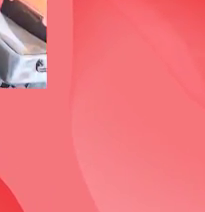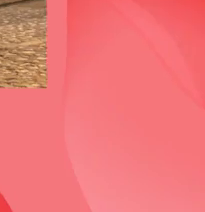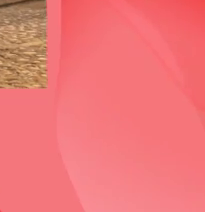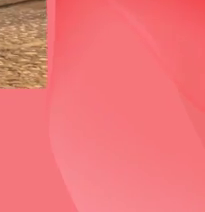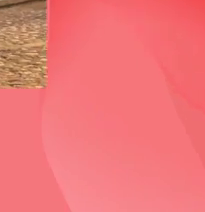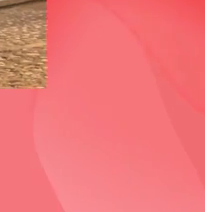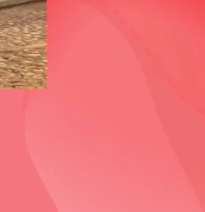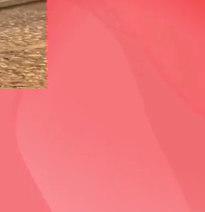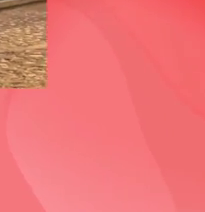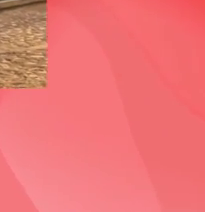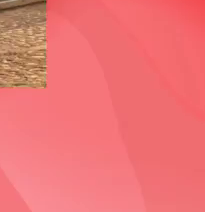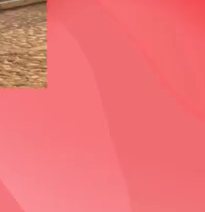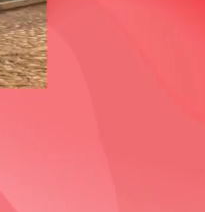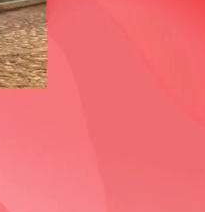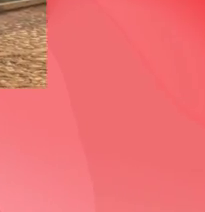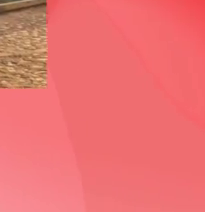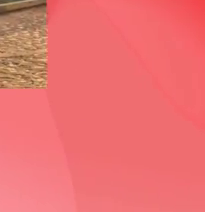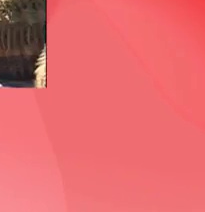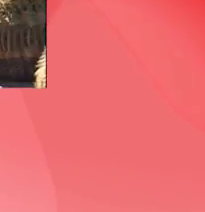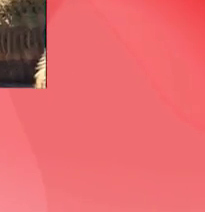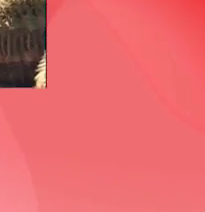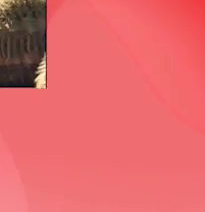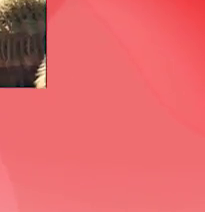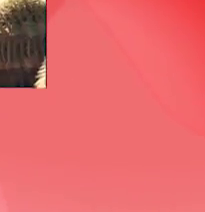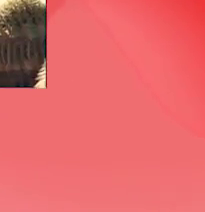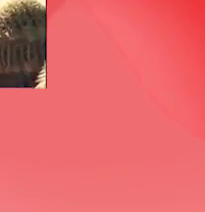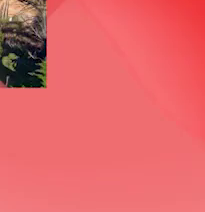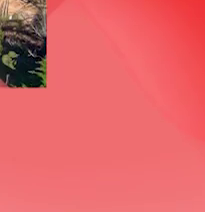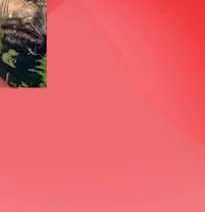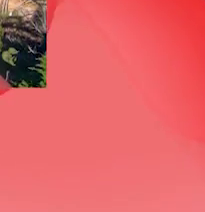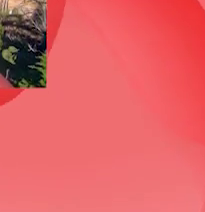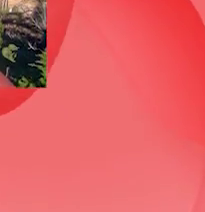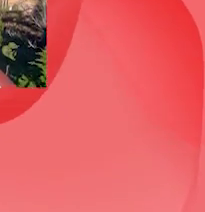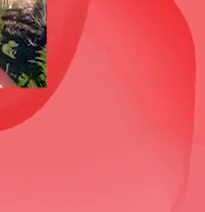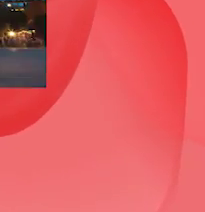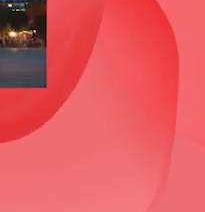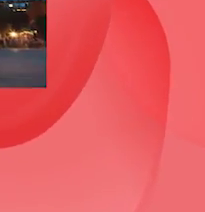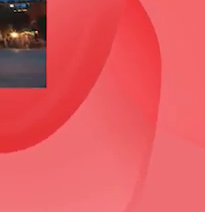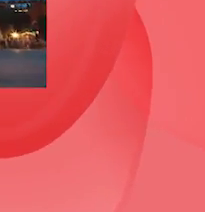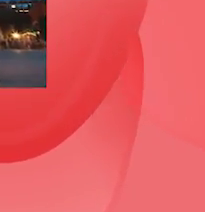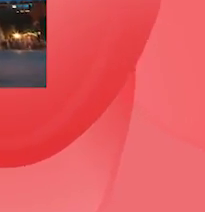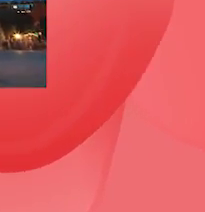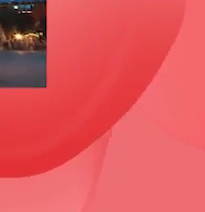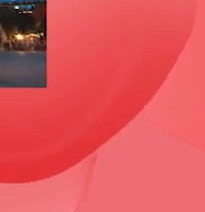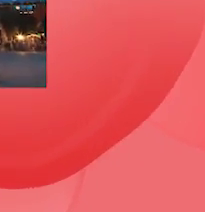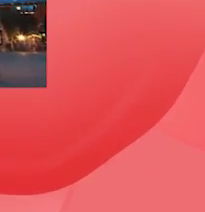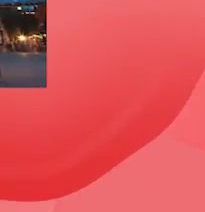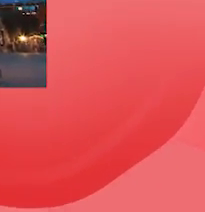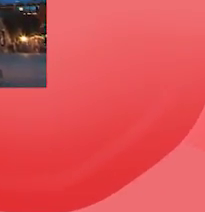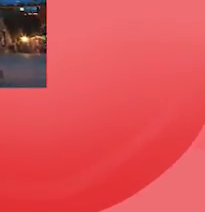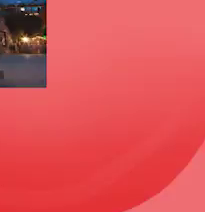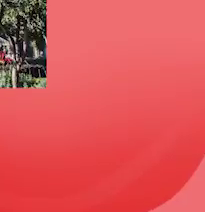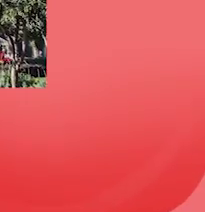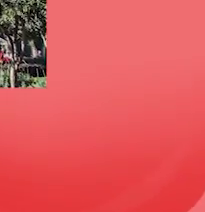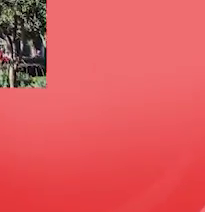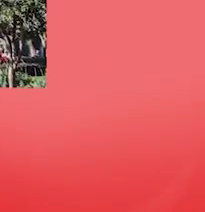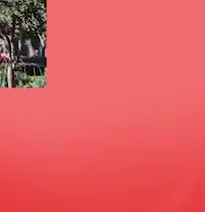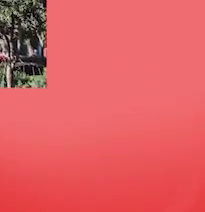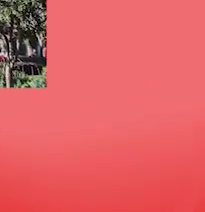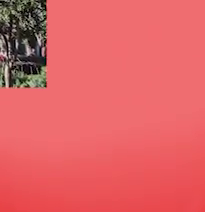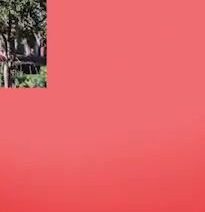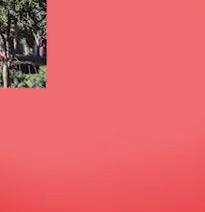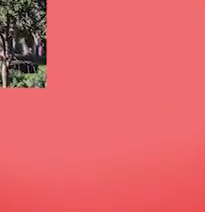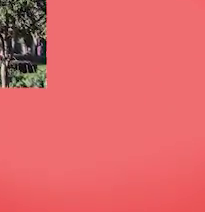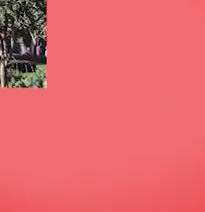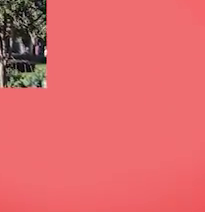nacional. Jalpan de Serra, Cadereyta, San Joaquín. Tequisquiapan es el centro y a lo